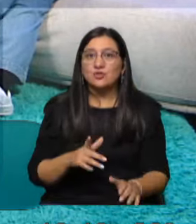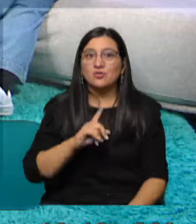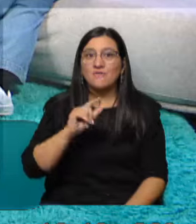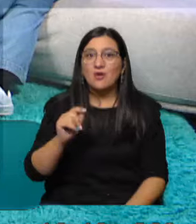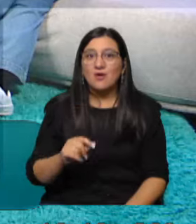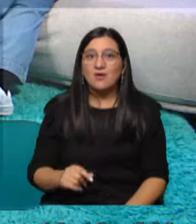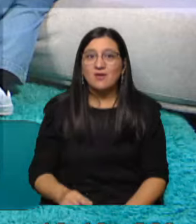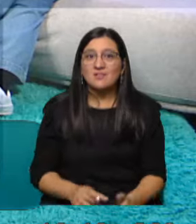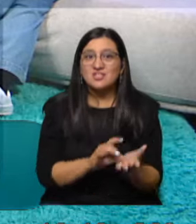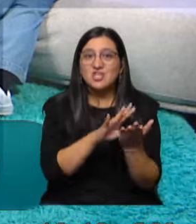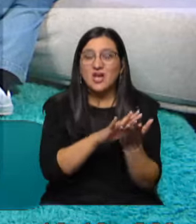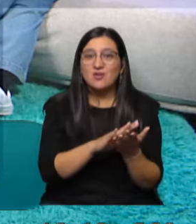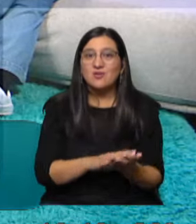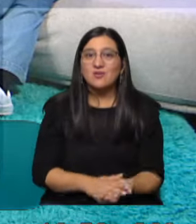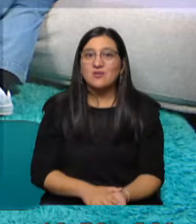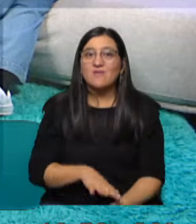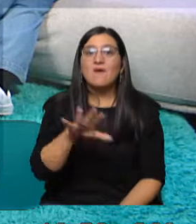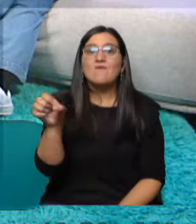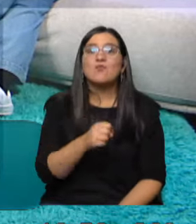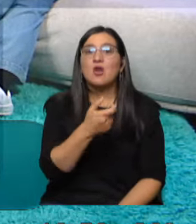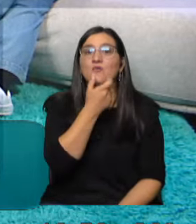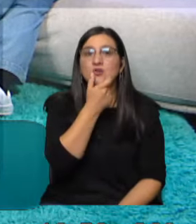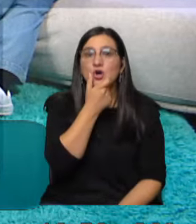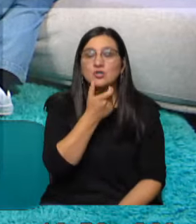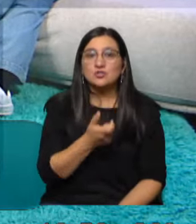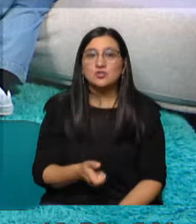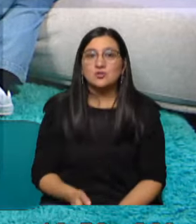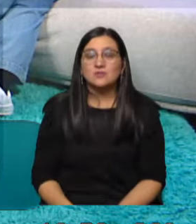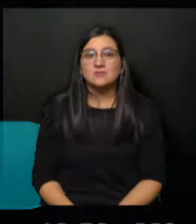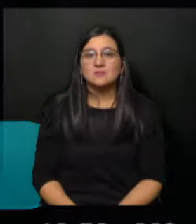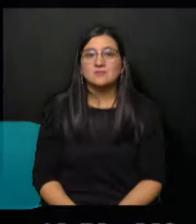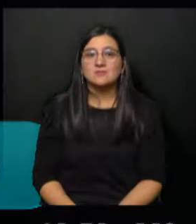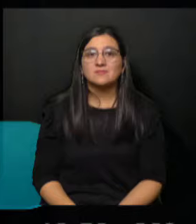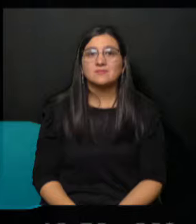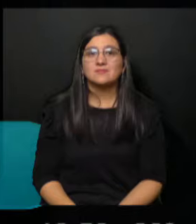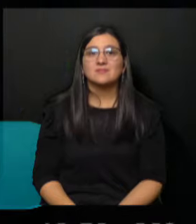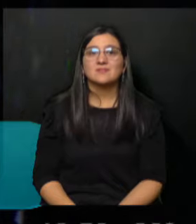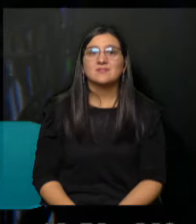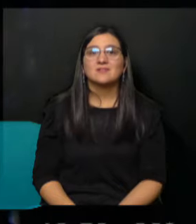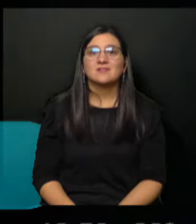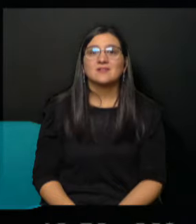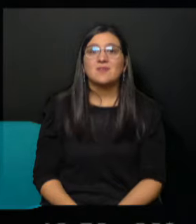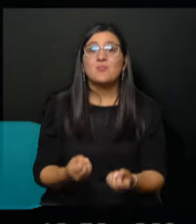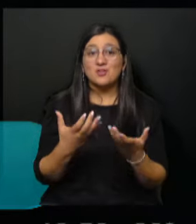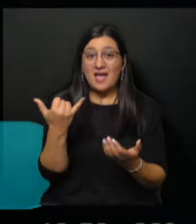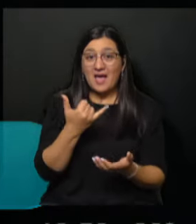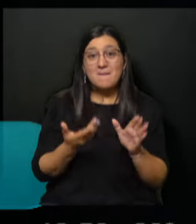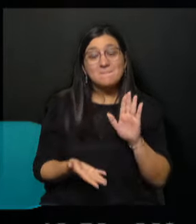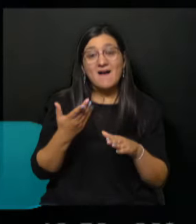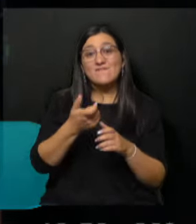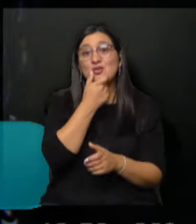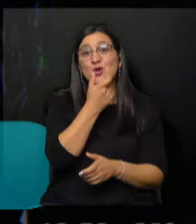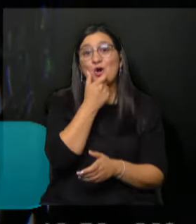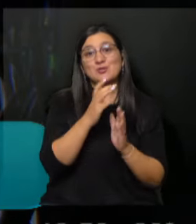Ay, no. Va a buscar los bizcochos, claro. Y rompió la escena porque va a buscar los bizcochos. Ay, llegaron los bizcochos.